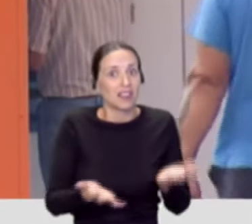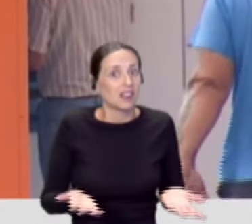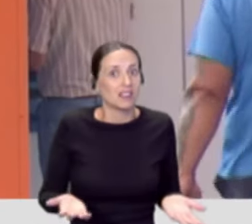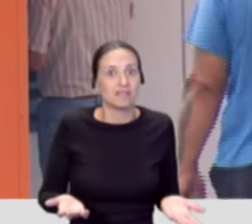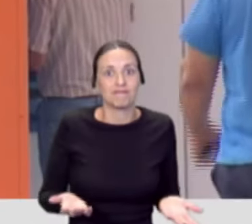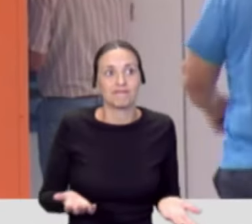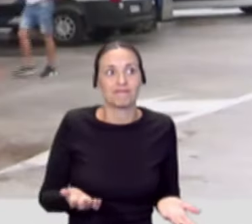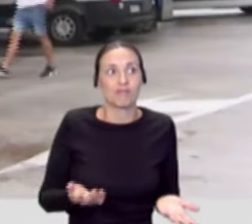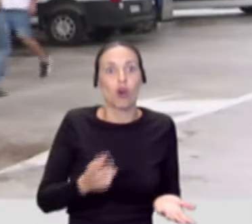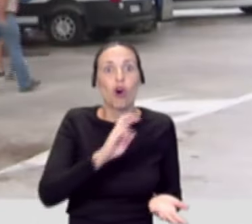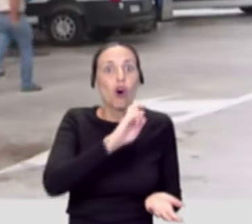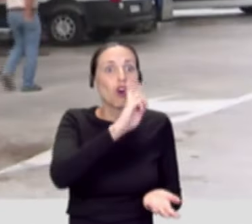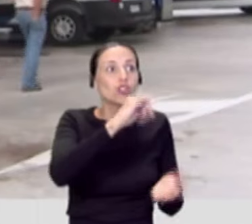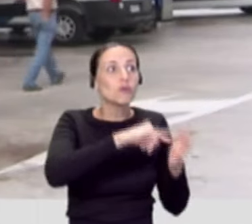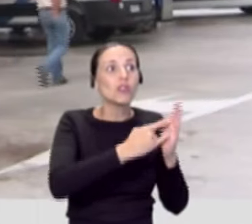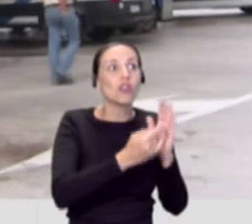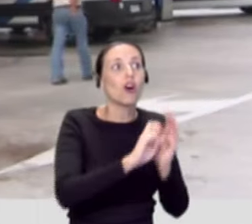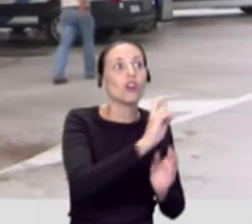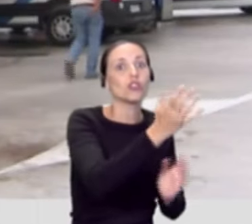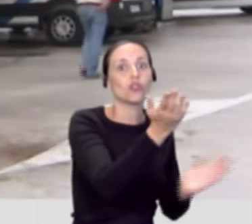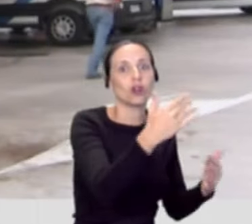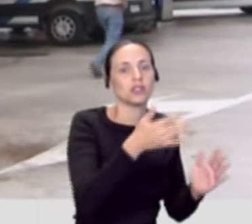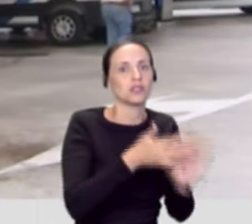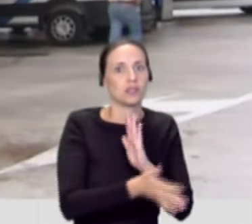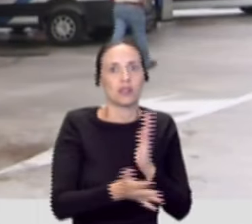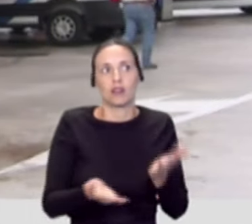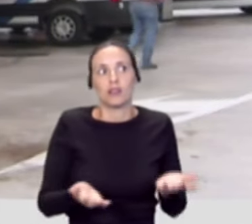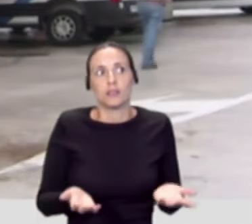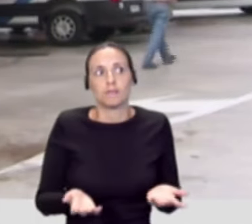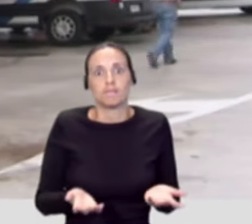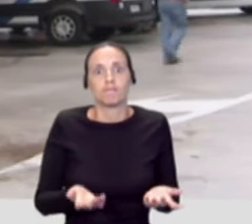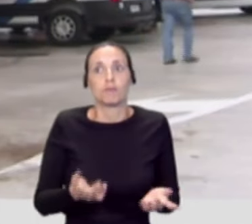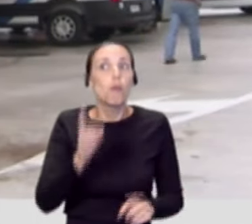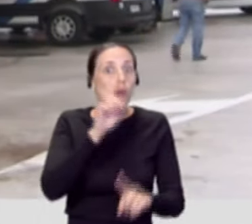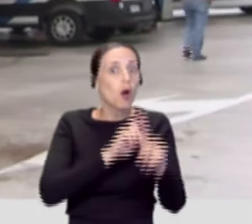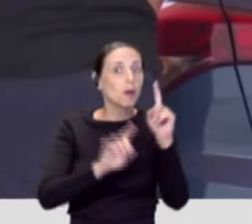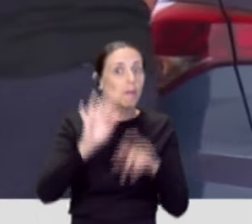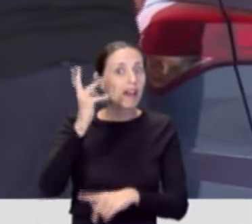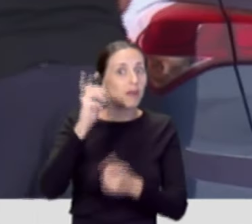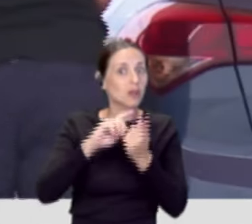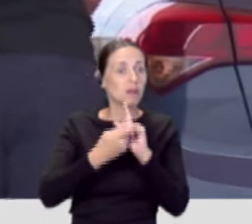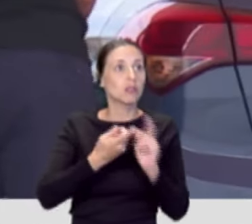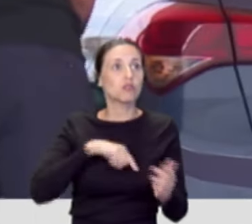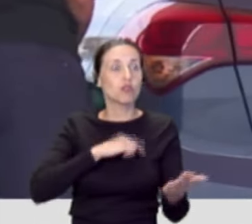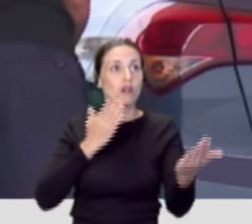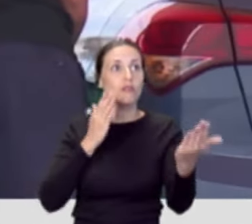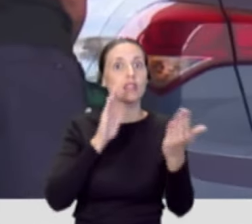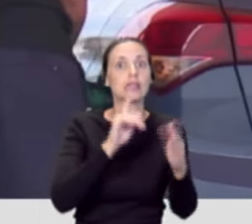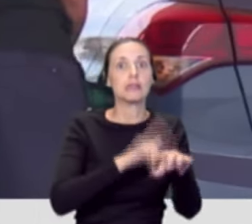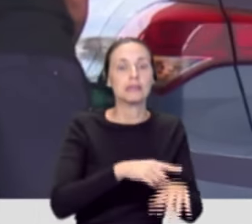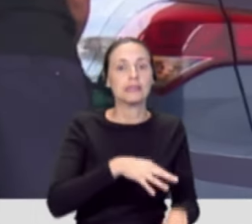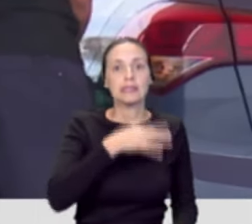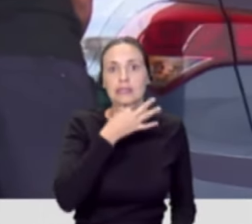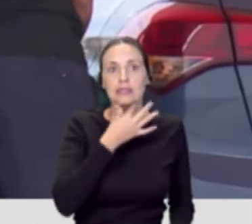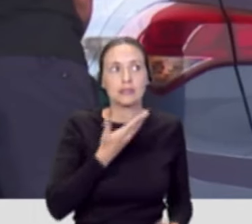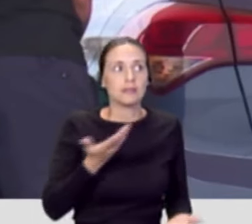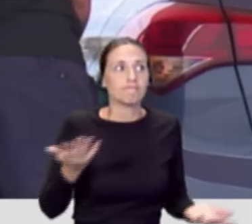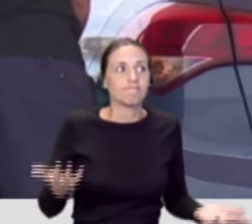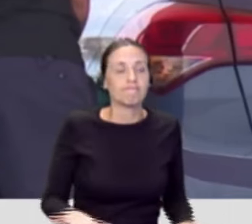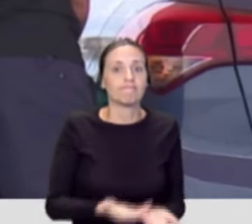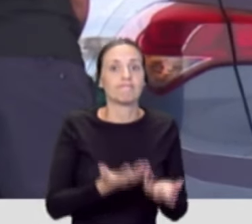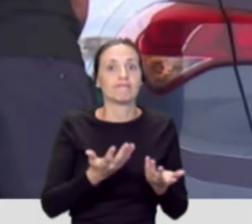implementar presupuestos para enfrentarnos a este problema. Nos ha cogido un poco pues con el pie cambiado,